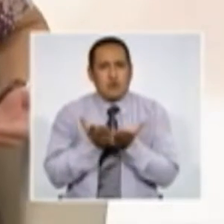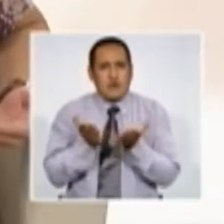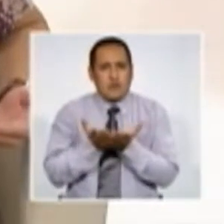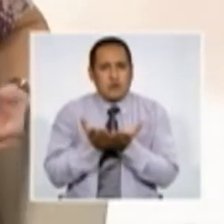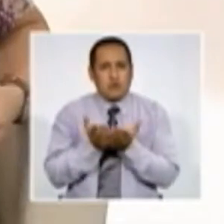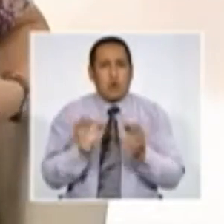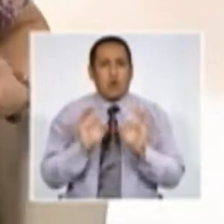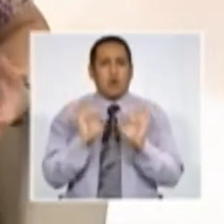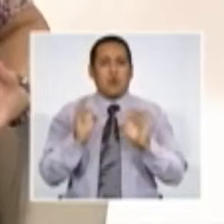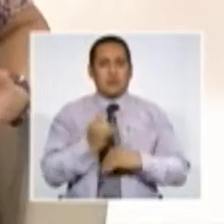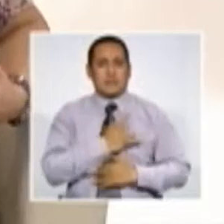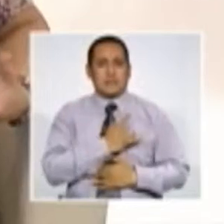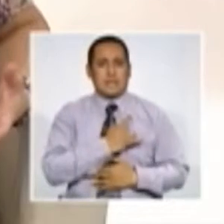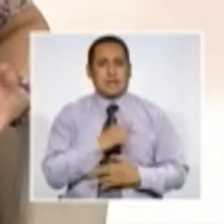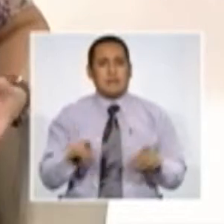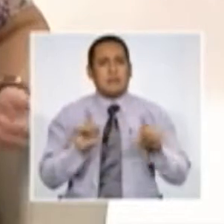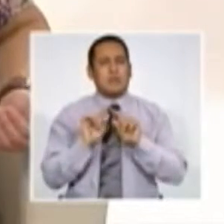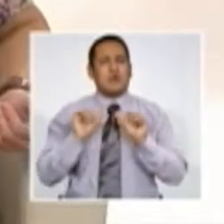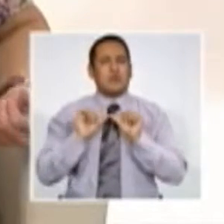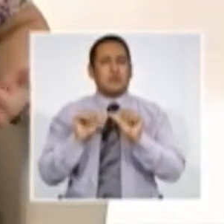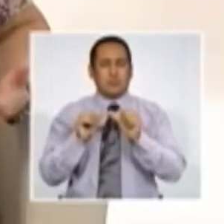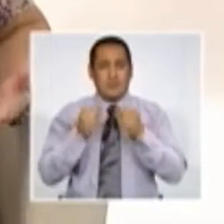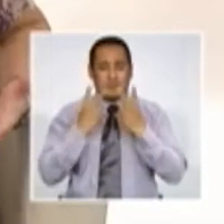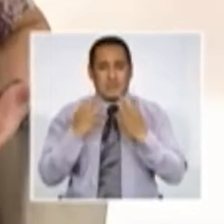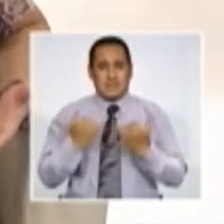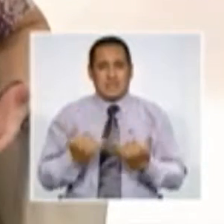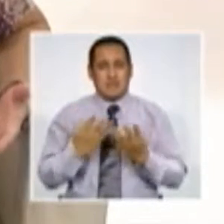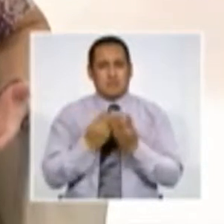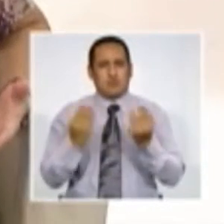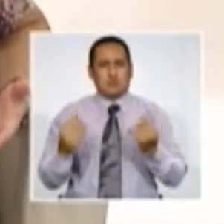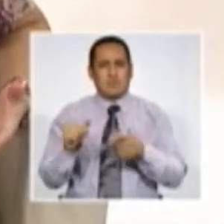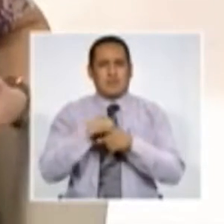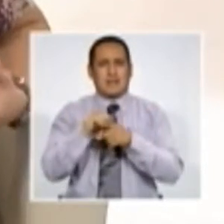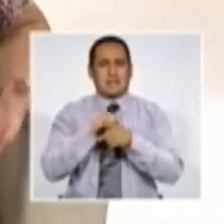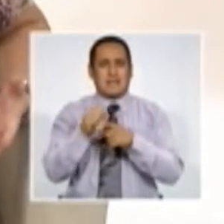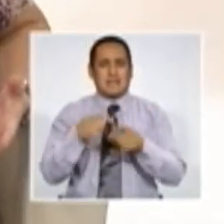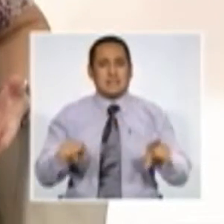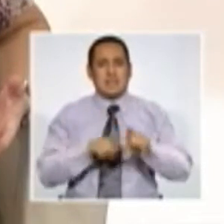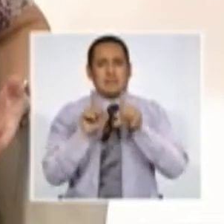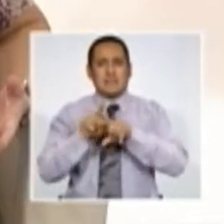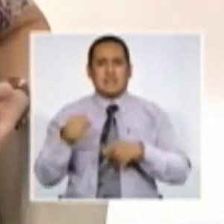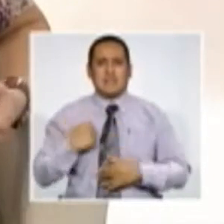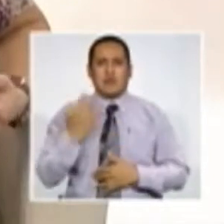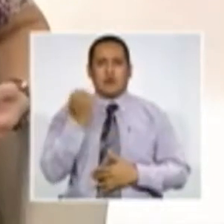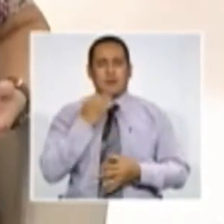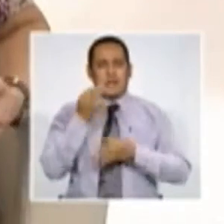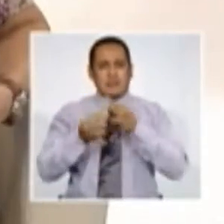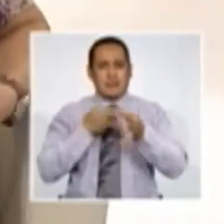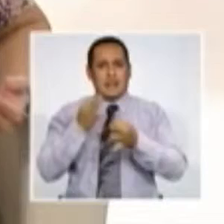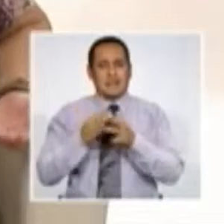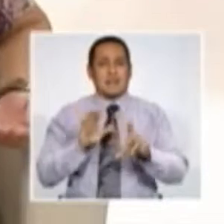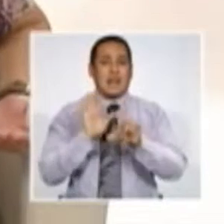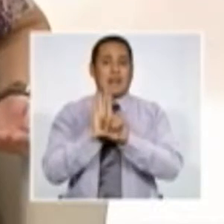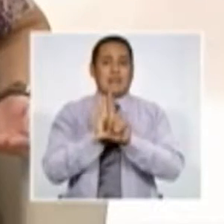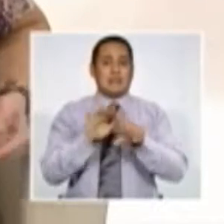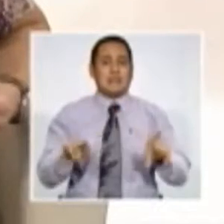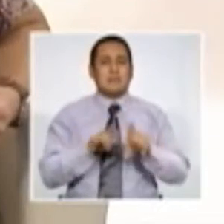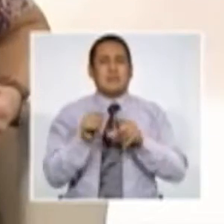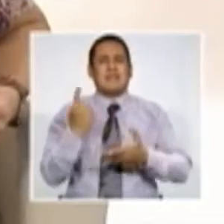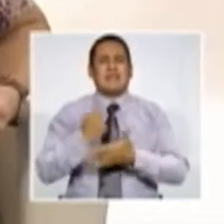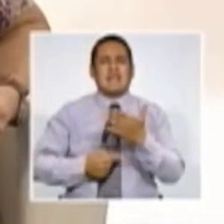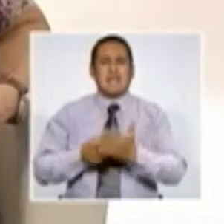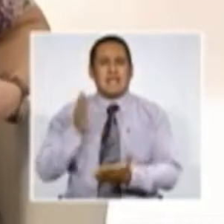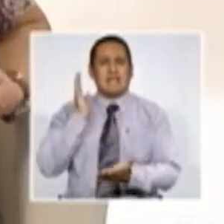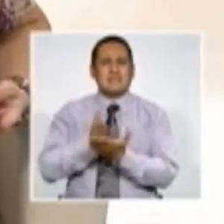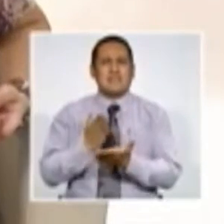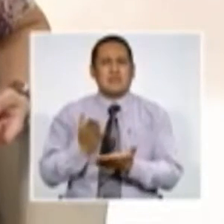los centros educativos o superiores que persisten en estas prácticas de cobros que ya van por fuera de la ley y